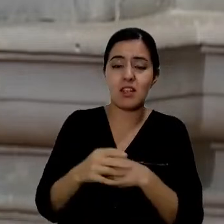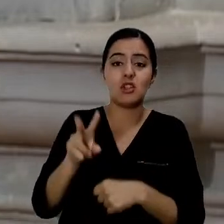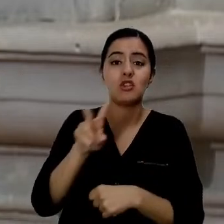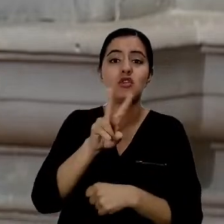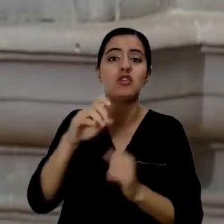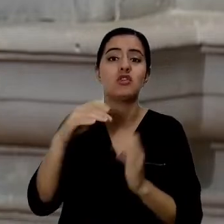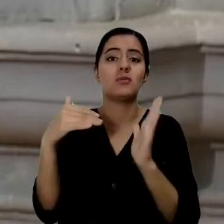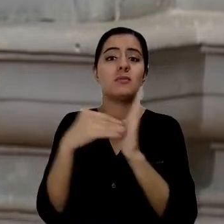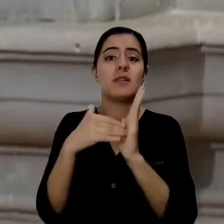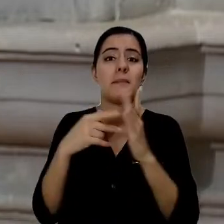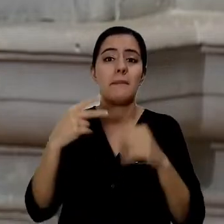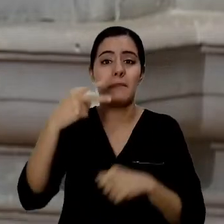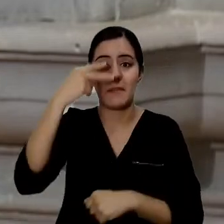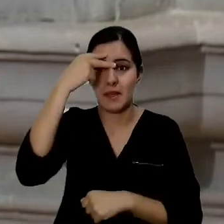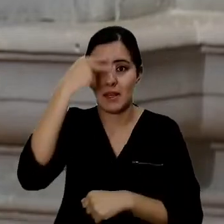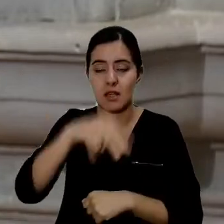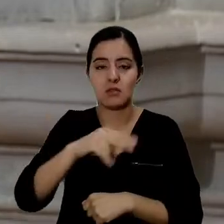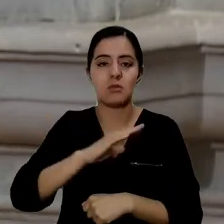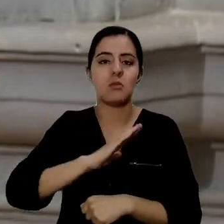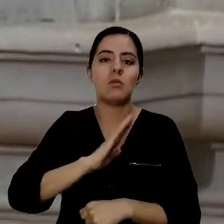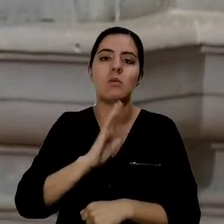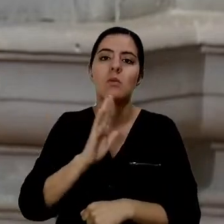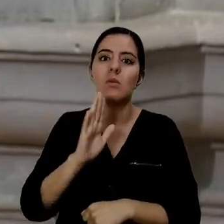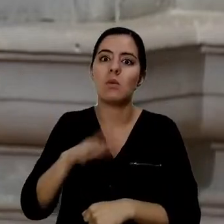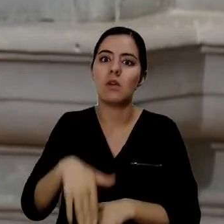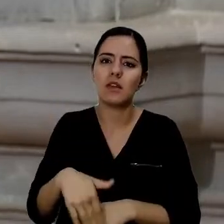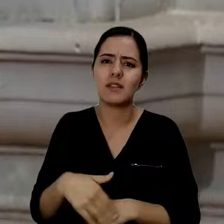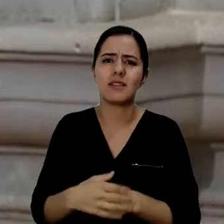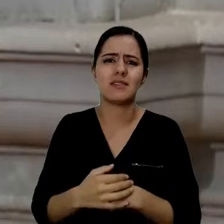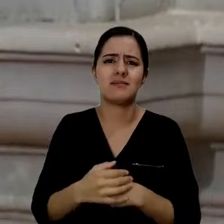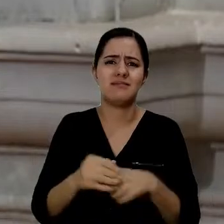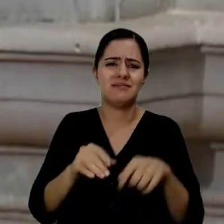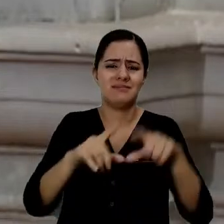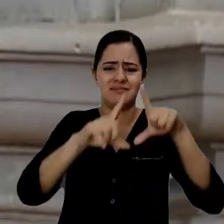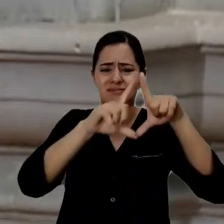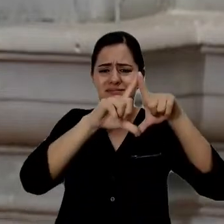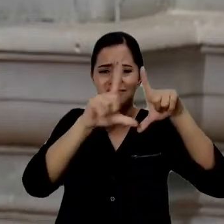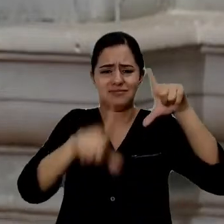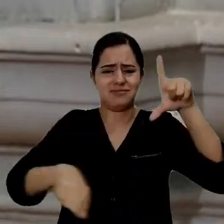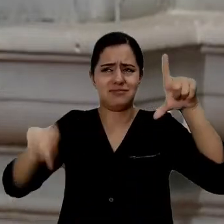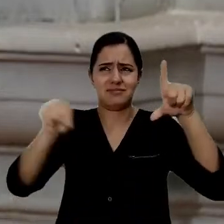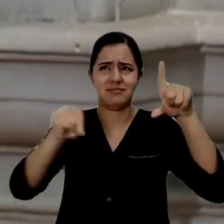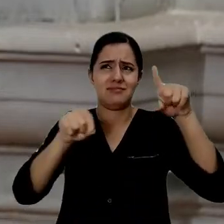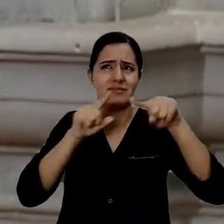y mexicanas muertas y muertos a lo largo y ancho del territorio.